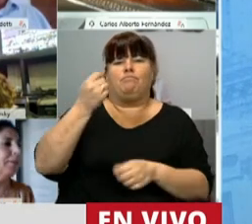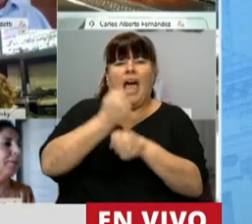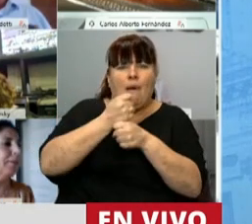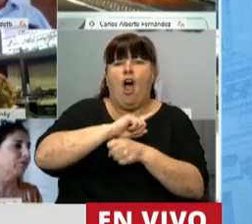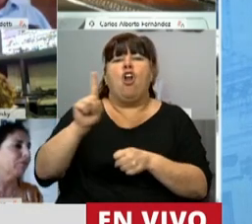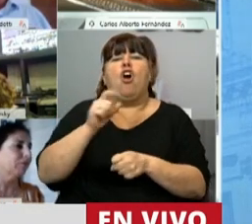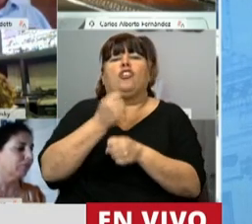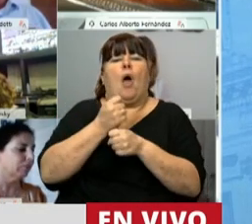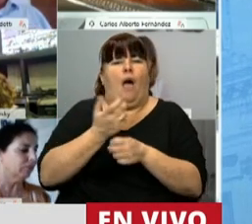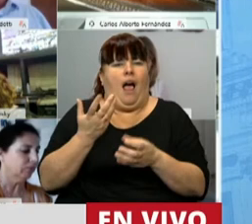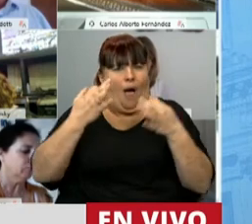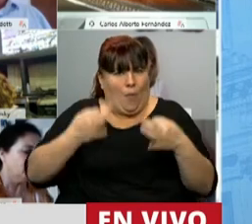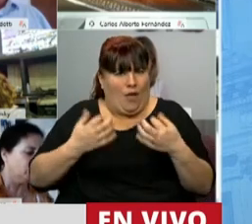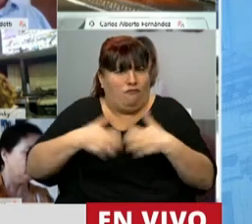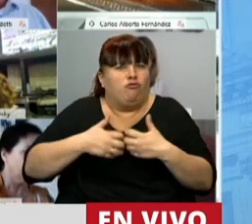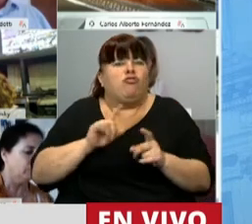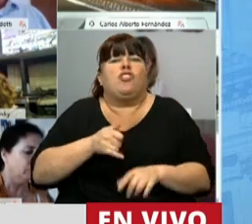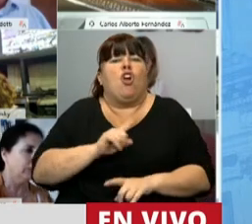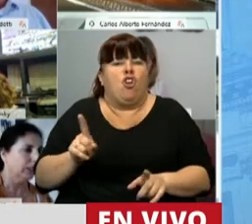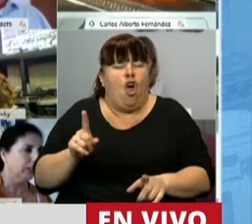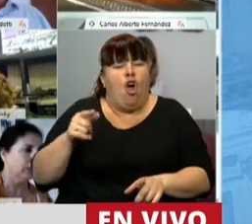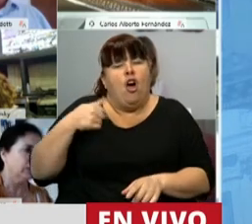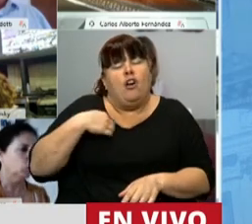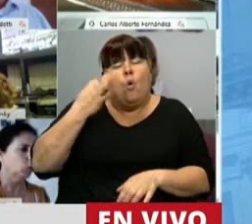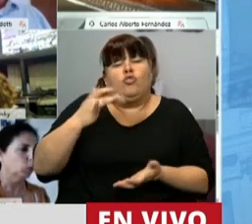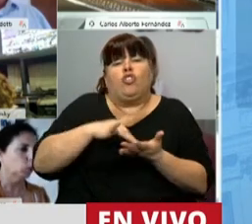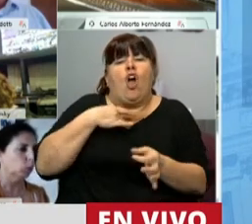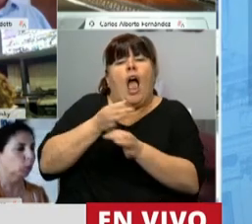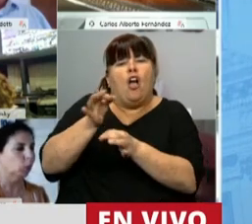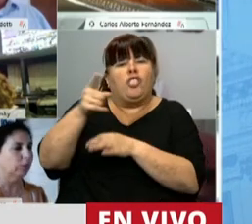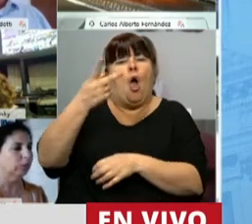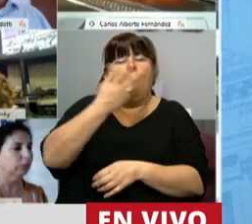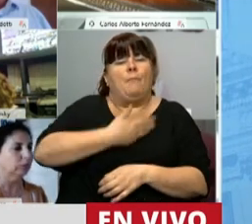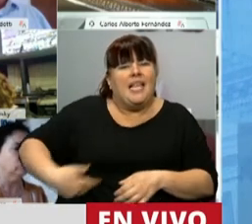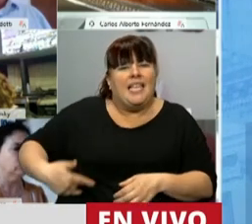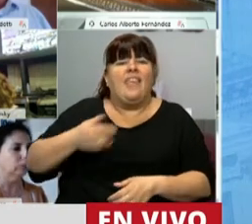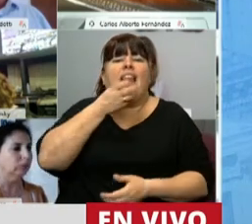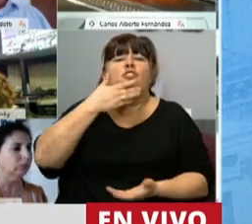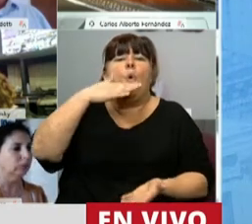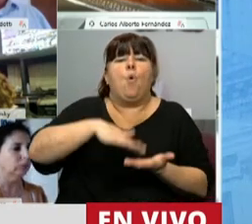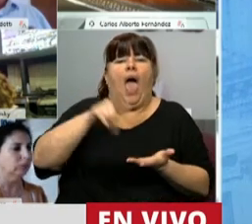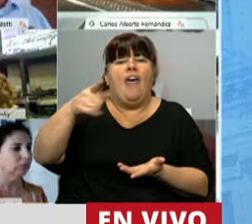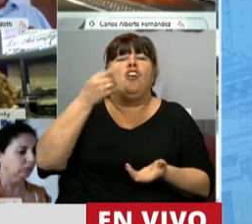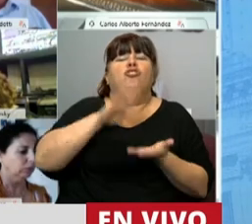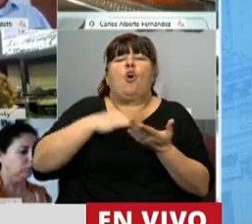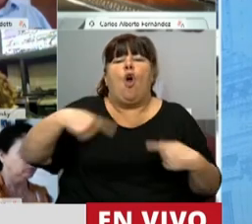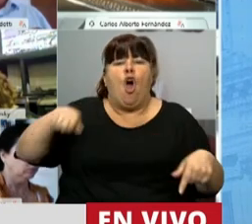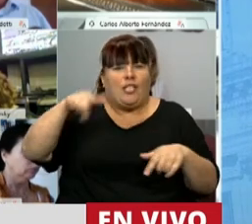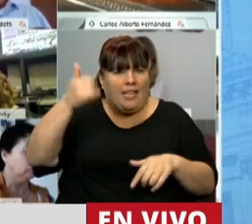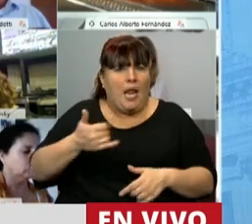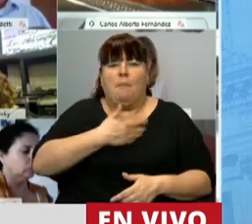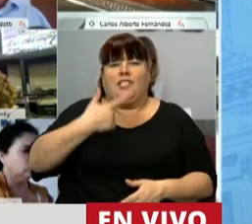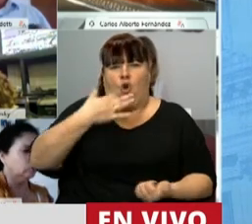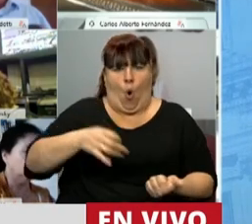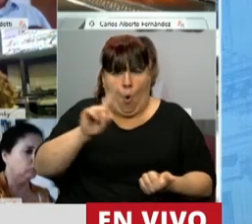que no funcionan. Me tocó sugerirle que le pida al presidente de la Nación una declaración jurada de intereses, se la pidió, el presidente no